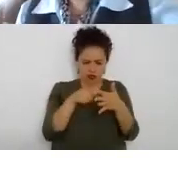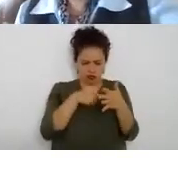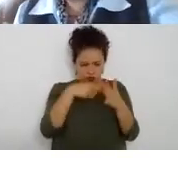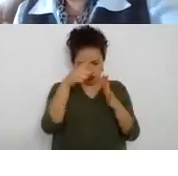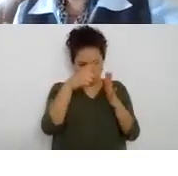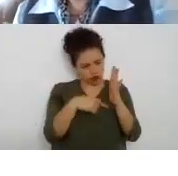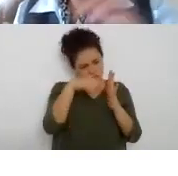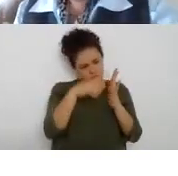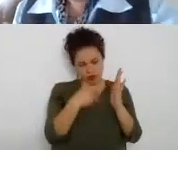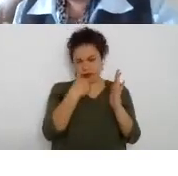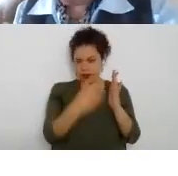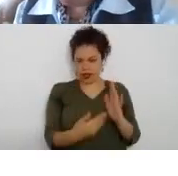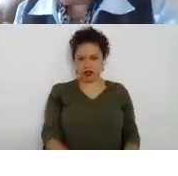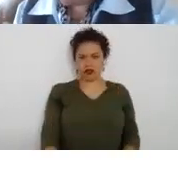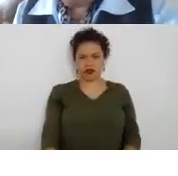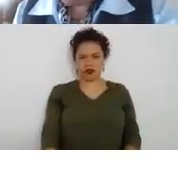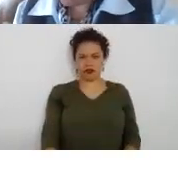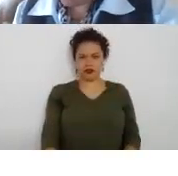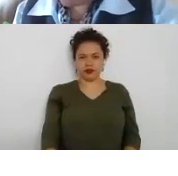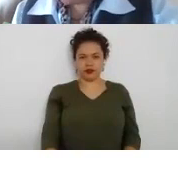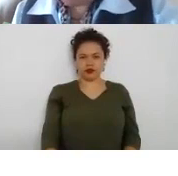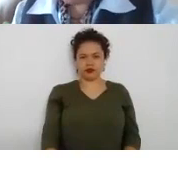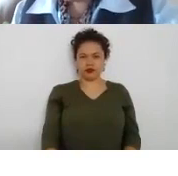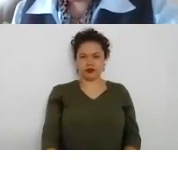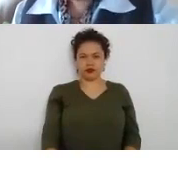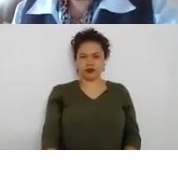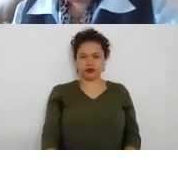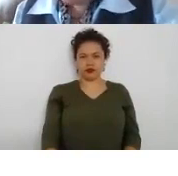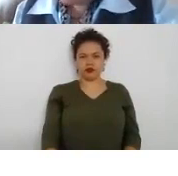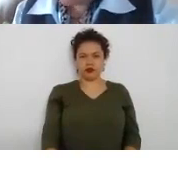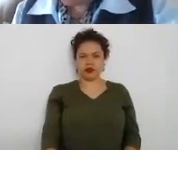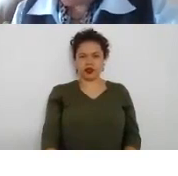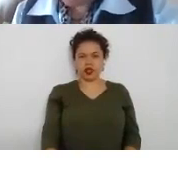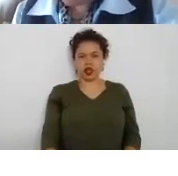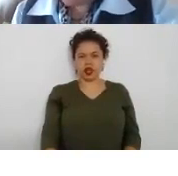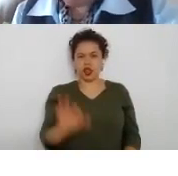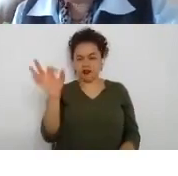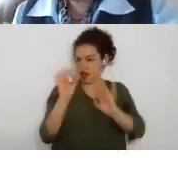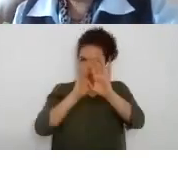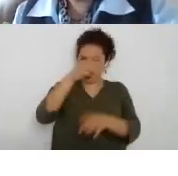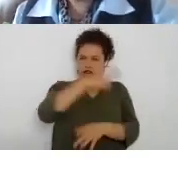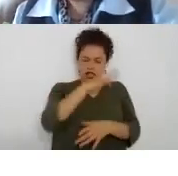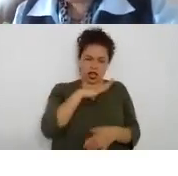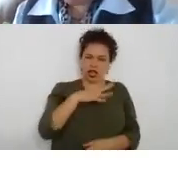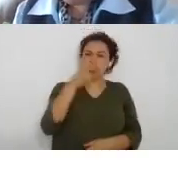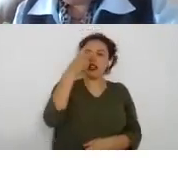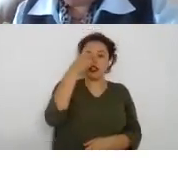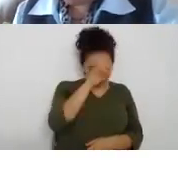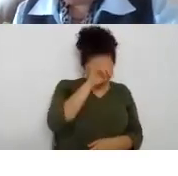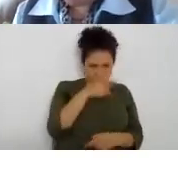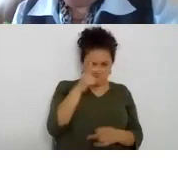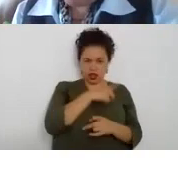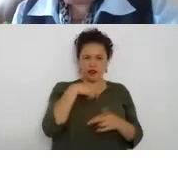circulación o algo así, ¿no? Exactamente. La infección también, ¿no? Exactamente, muy bien. Que esté ventilada